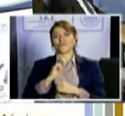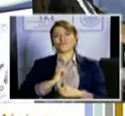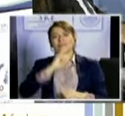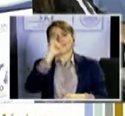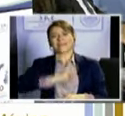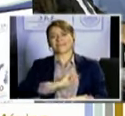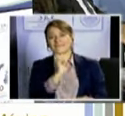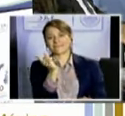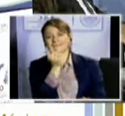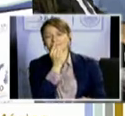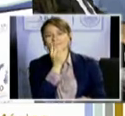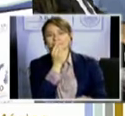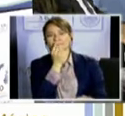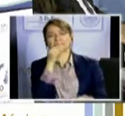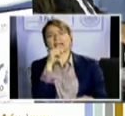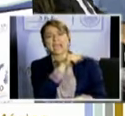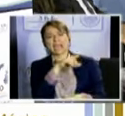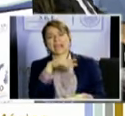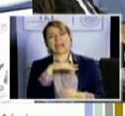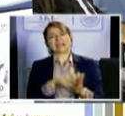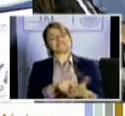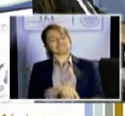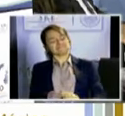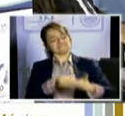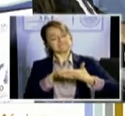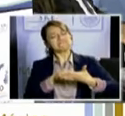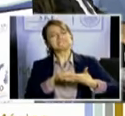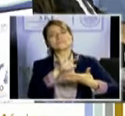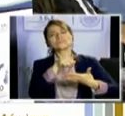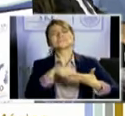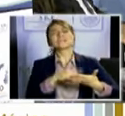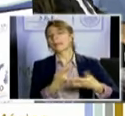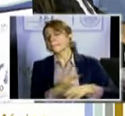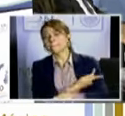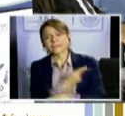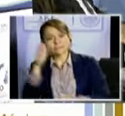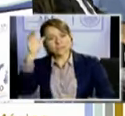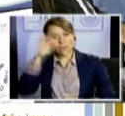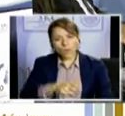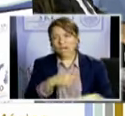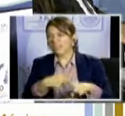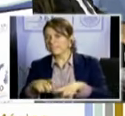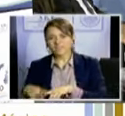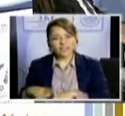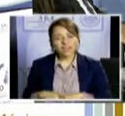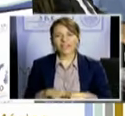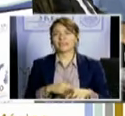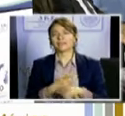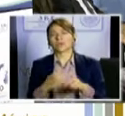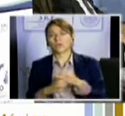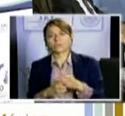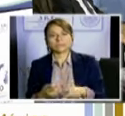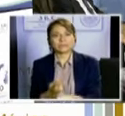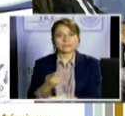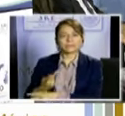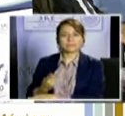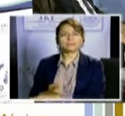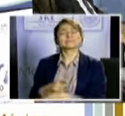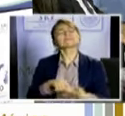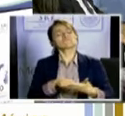gráfico sobre crimen, la tasa de crimen subía, después empezaban a bajar. Y ese señor